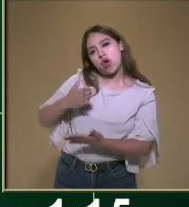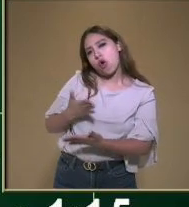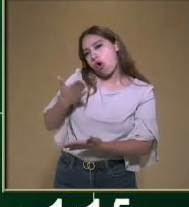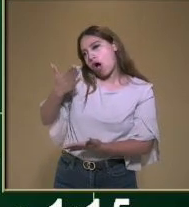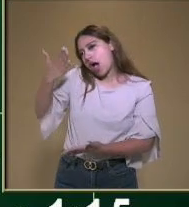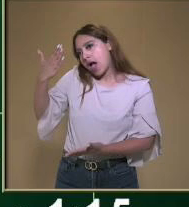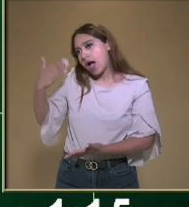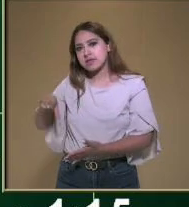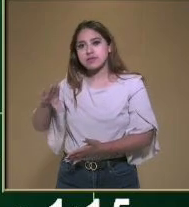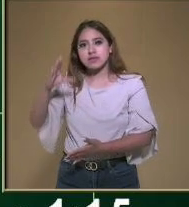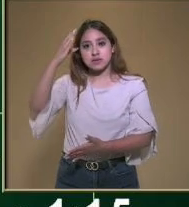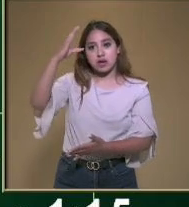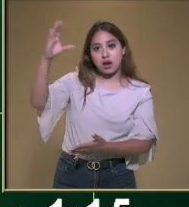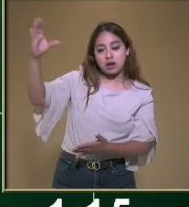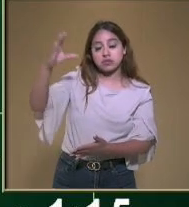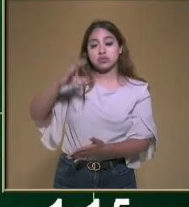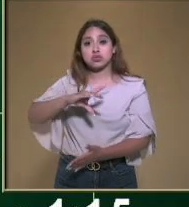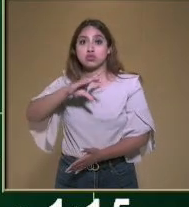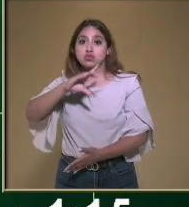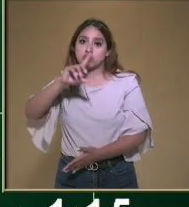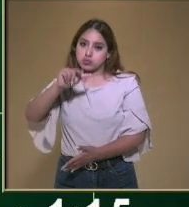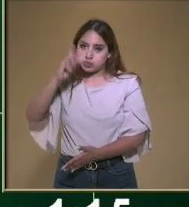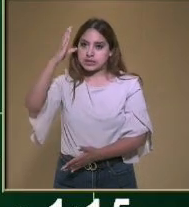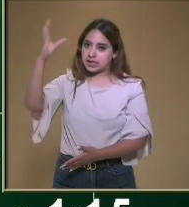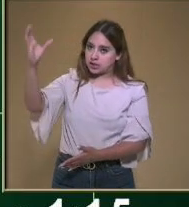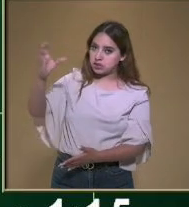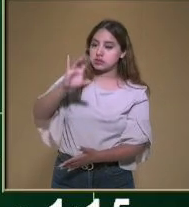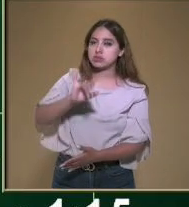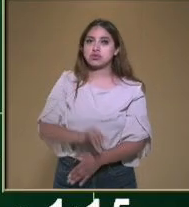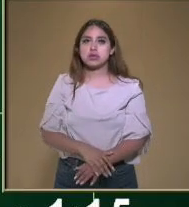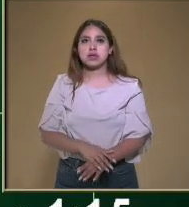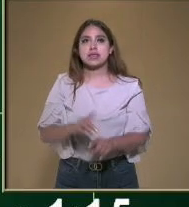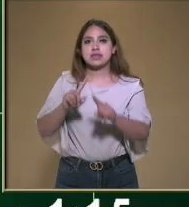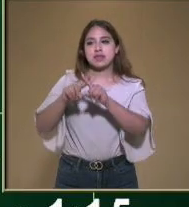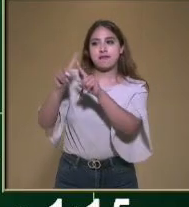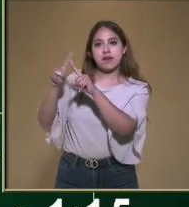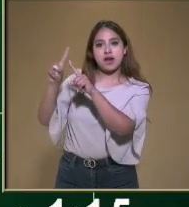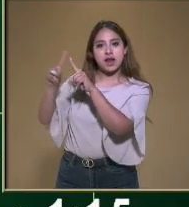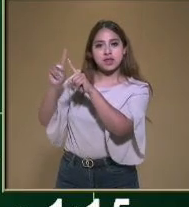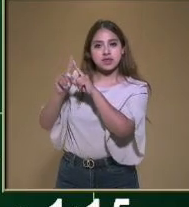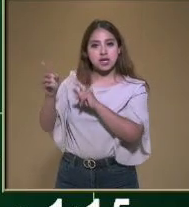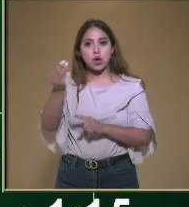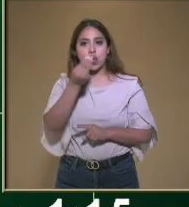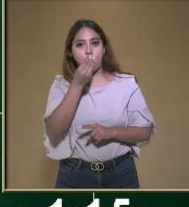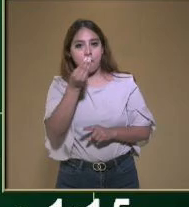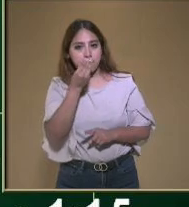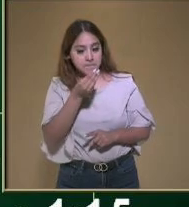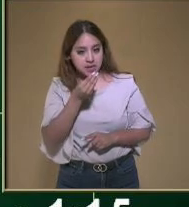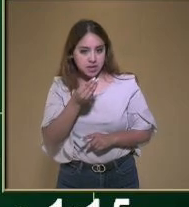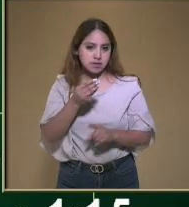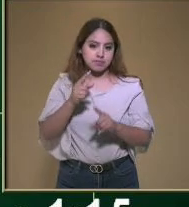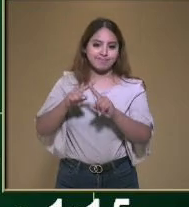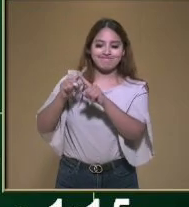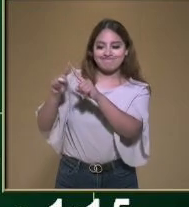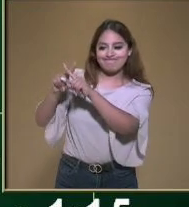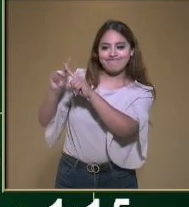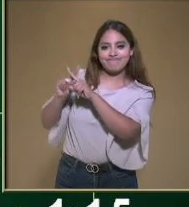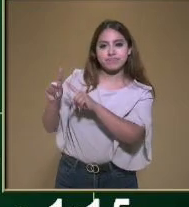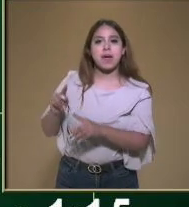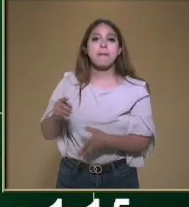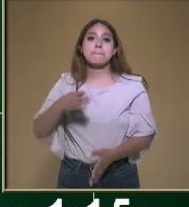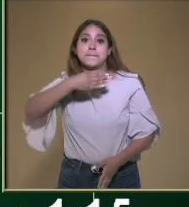a enfatizar en el origen y la diversidad de alimentos de maíz. Recuerden que este